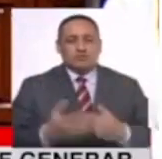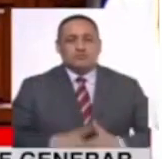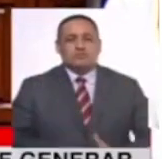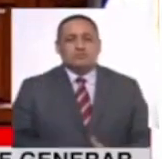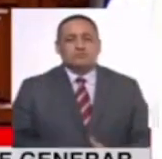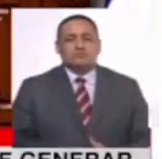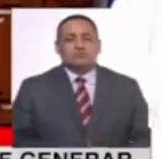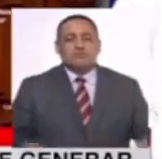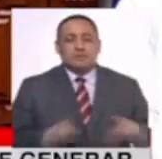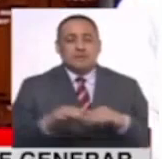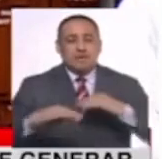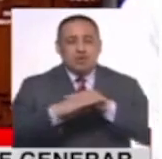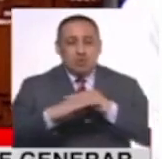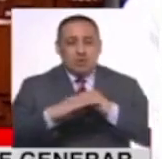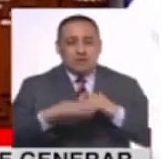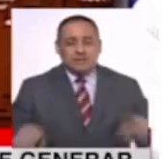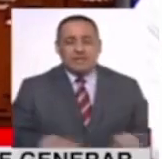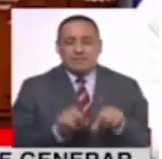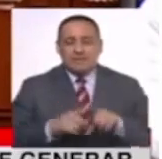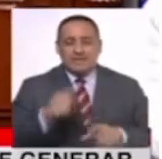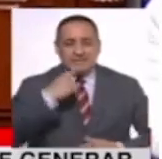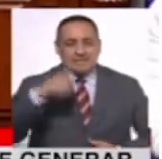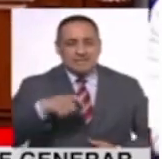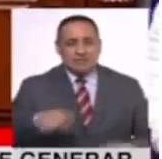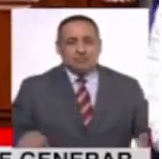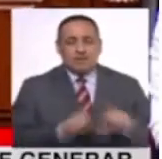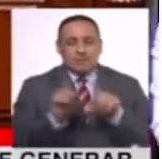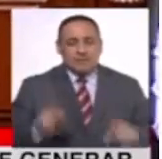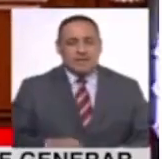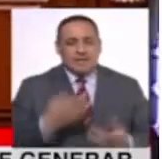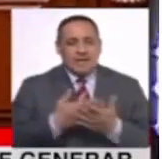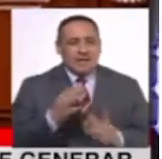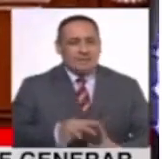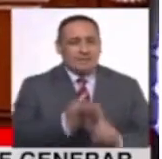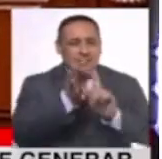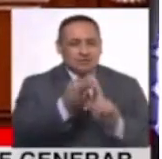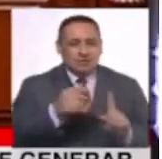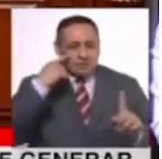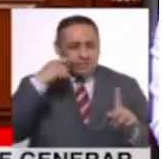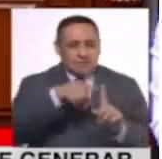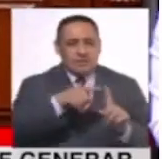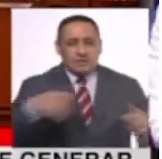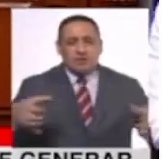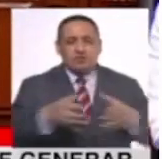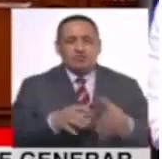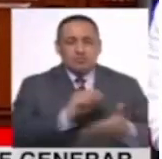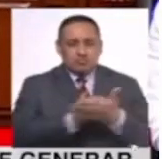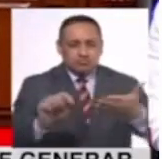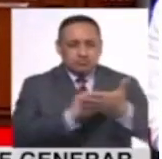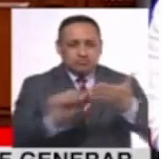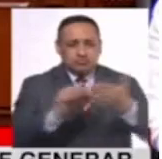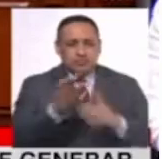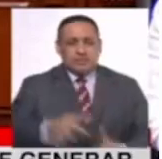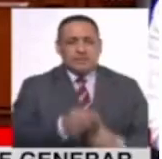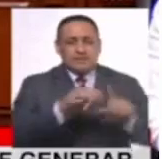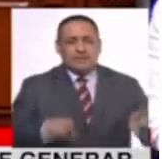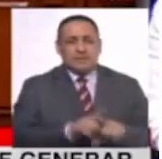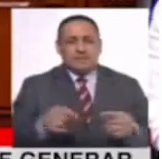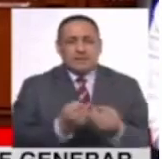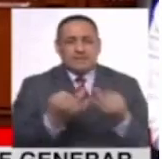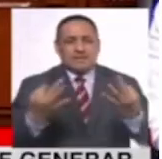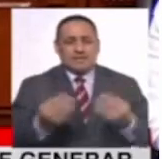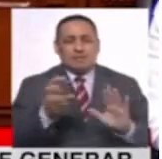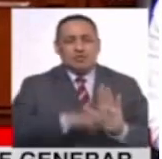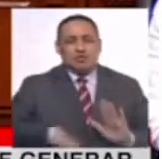parlamentarios. De igual modo, es indispensable la predictibilidad de la agenda del Pleno, la cantidad